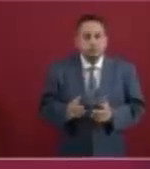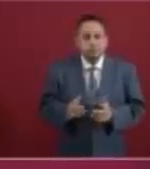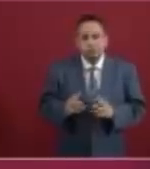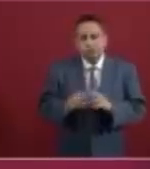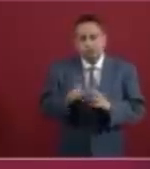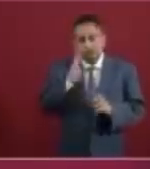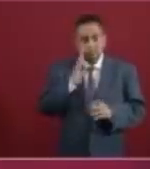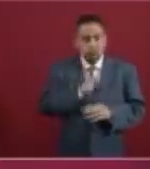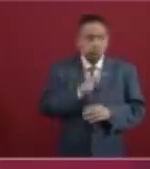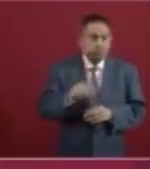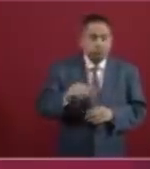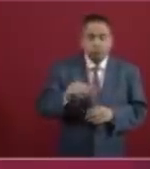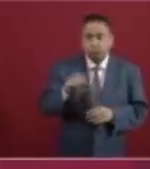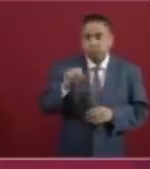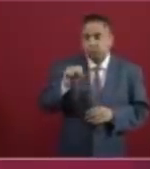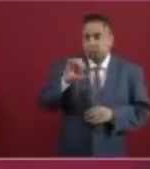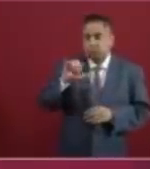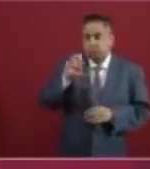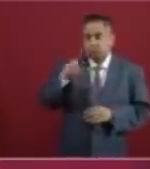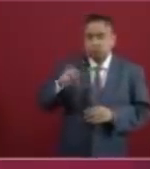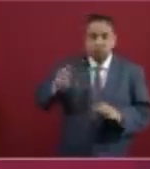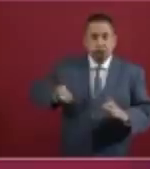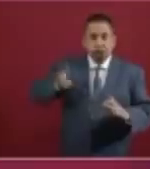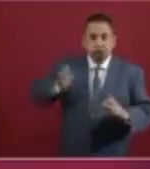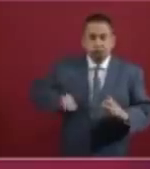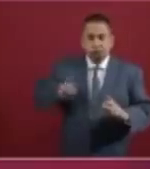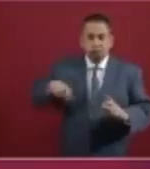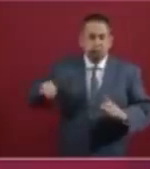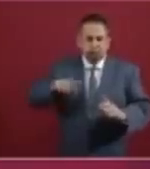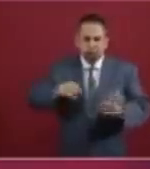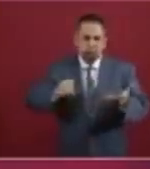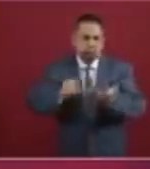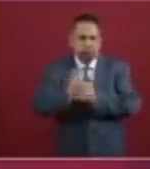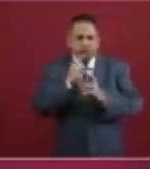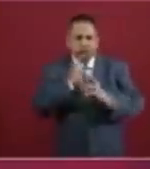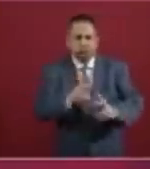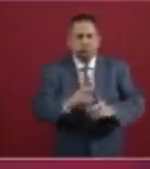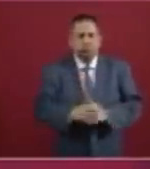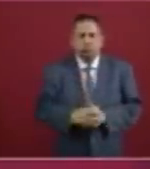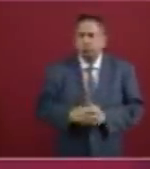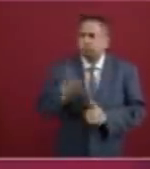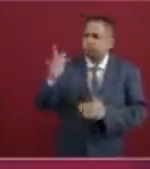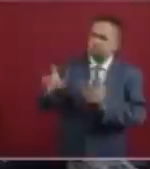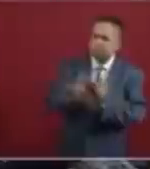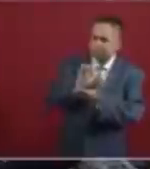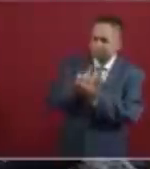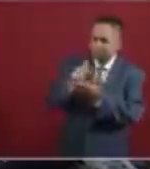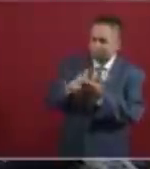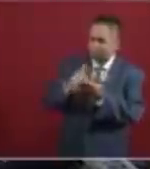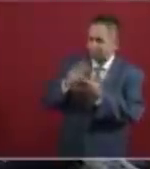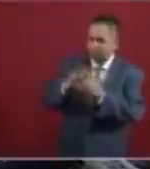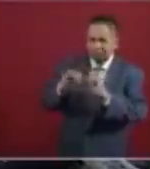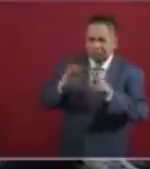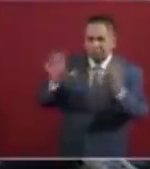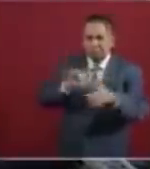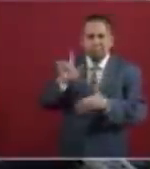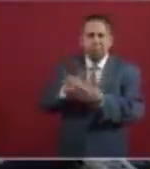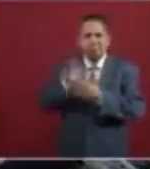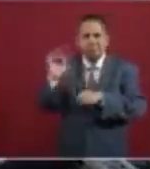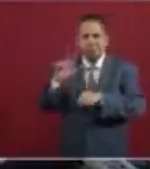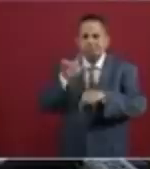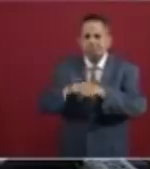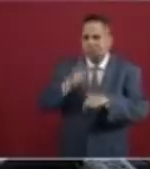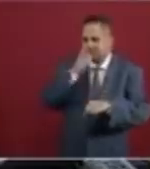Poder Judicial el que resuelva sobre este asunto. Pero la ley, presidente, la ley es muy clara, la Ley Federal de Derechos dice